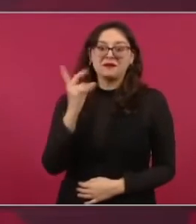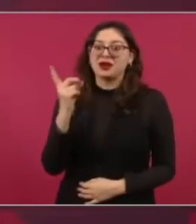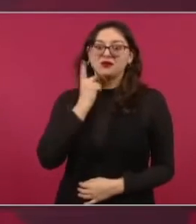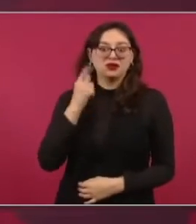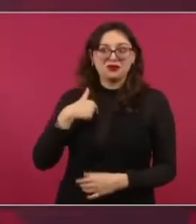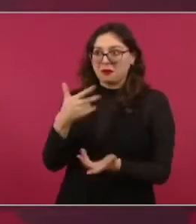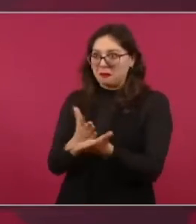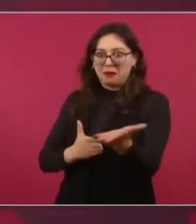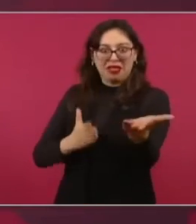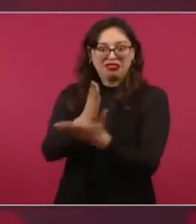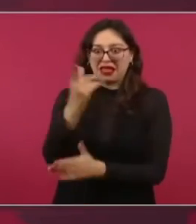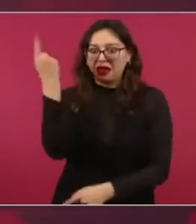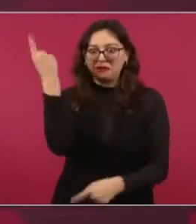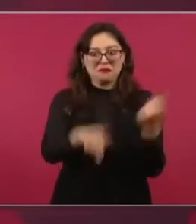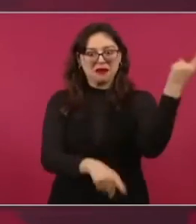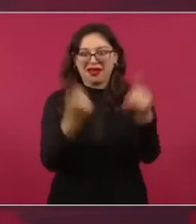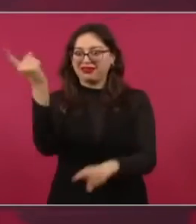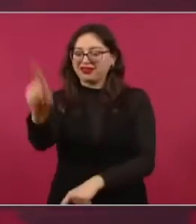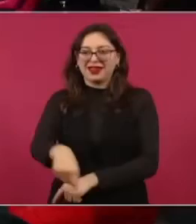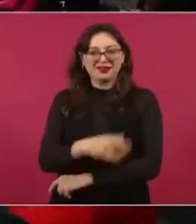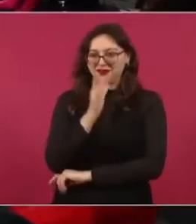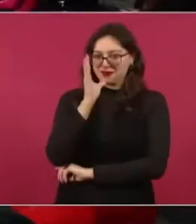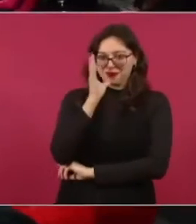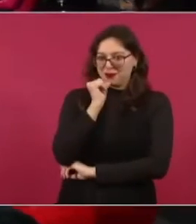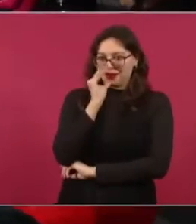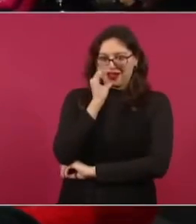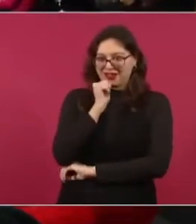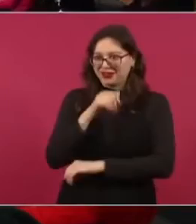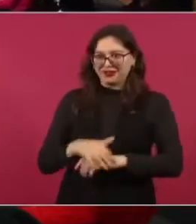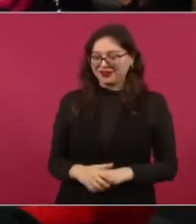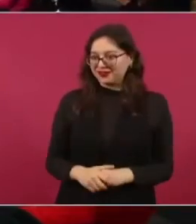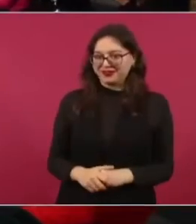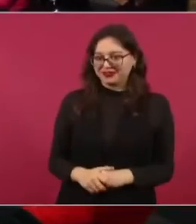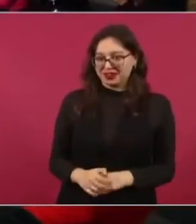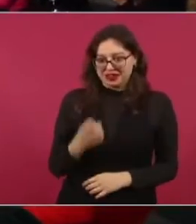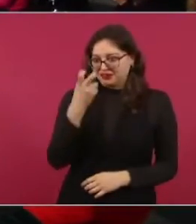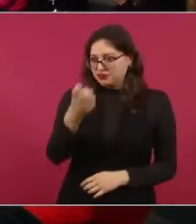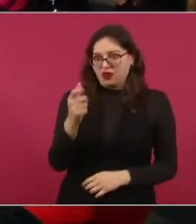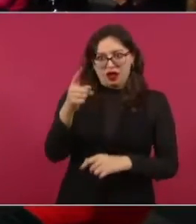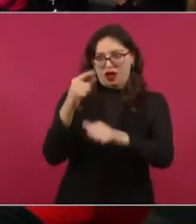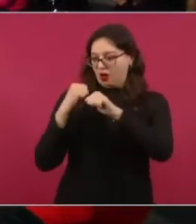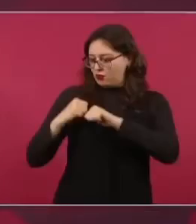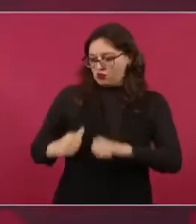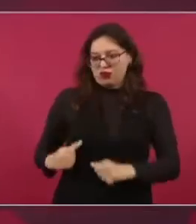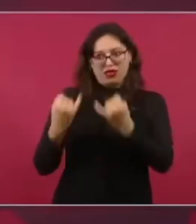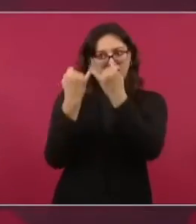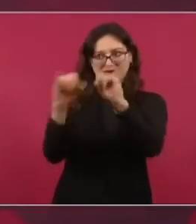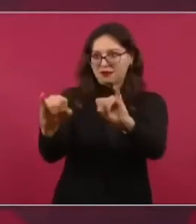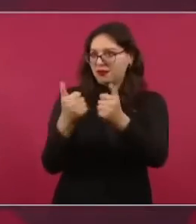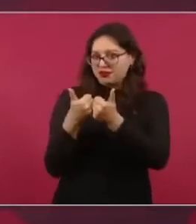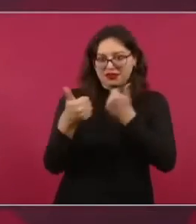Sí, okay. Que no había antes. O sea, no, estoy contentísimo